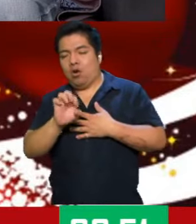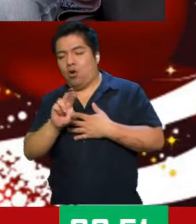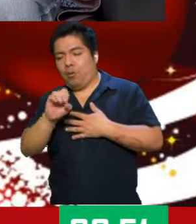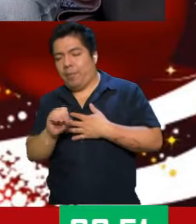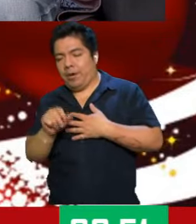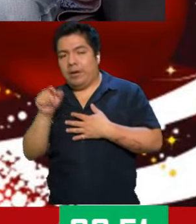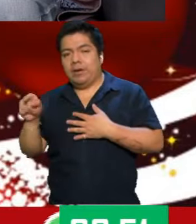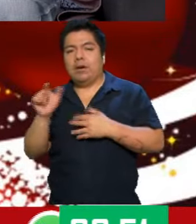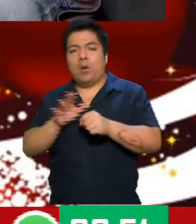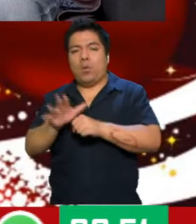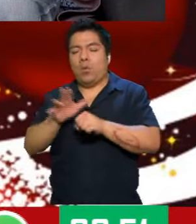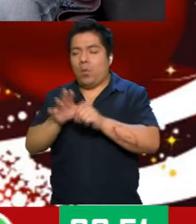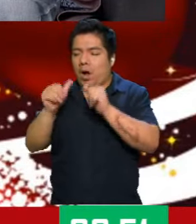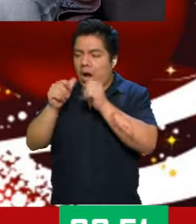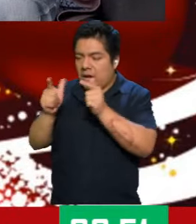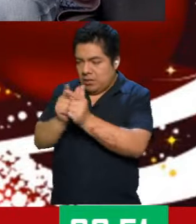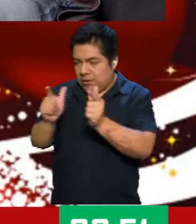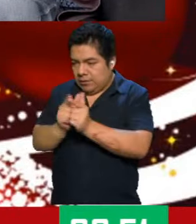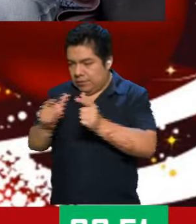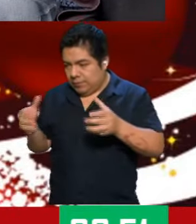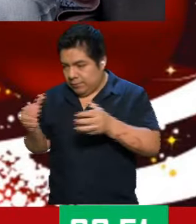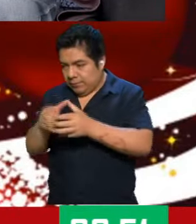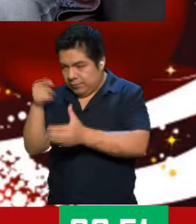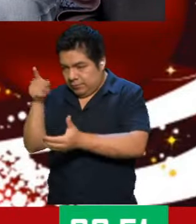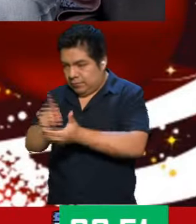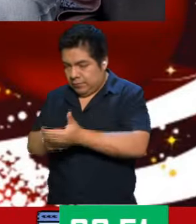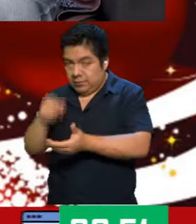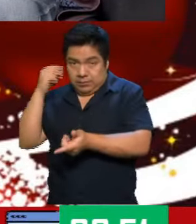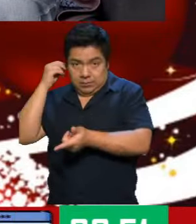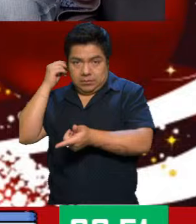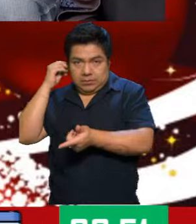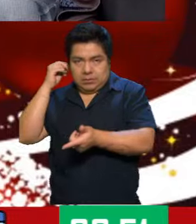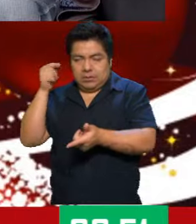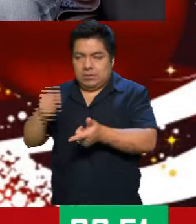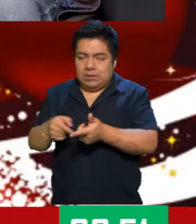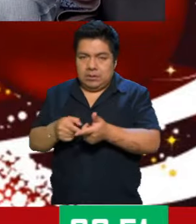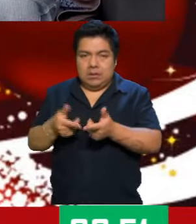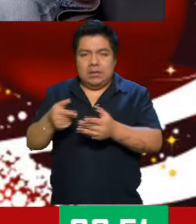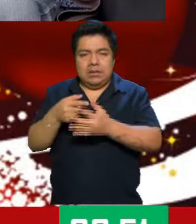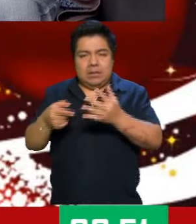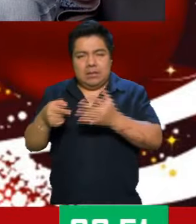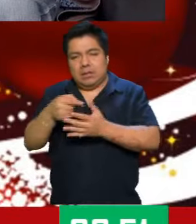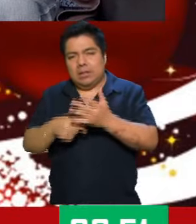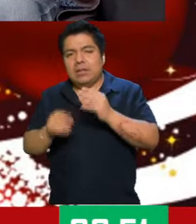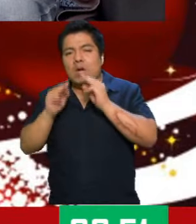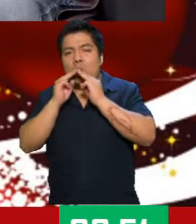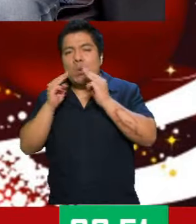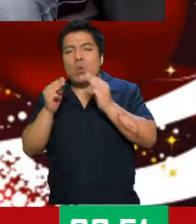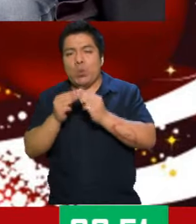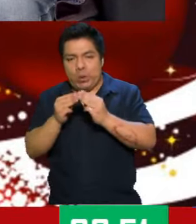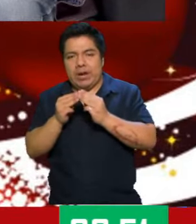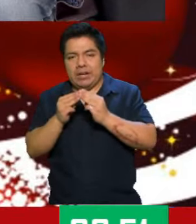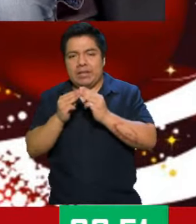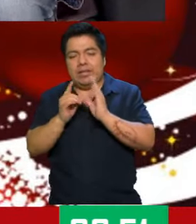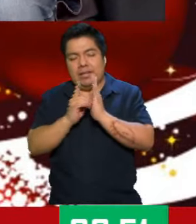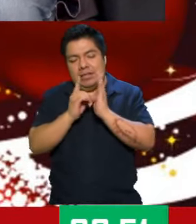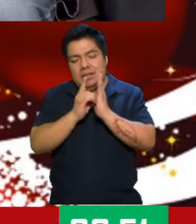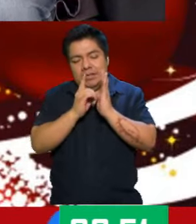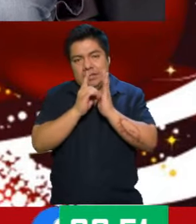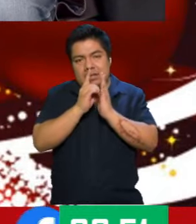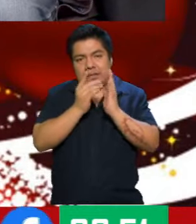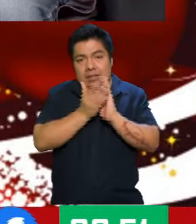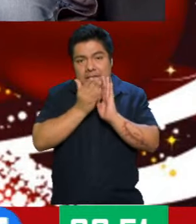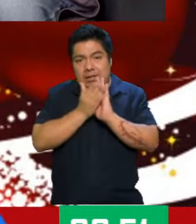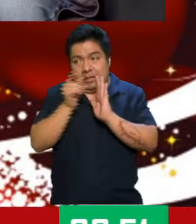a este grupo que, pues, generó el quebranto del cártel inmobiliario. Y no solamente